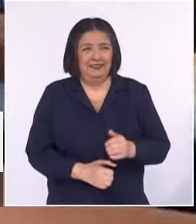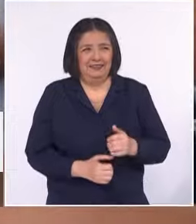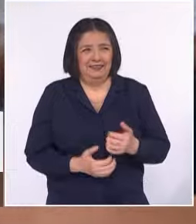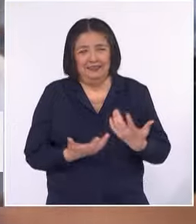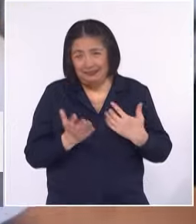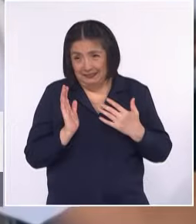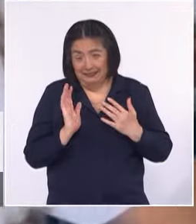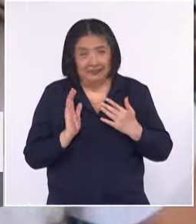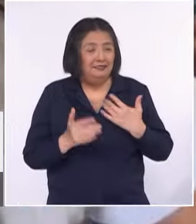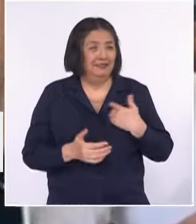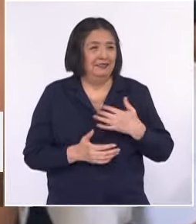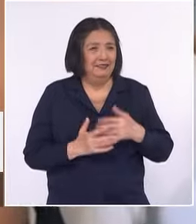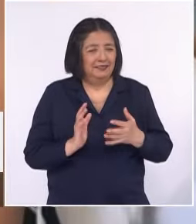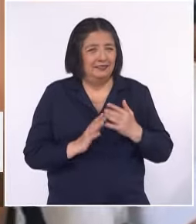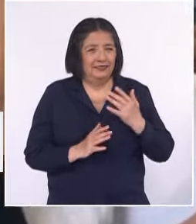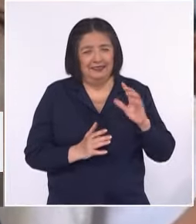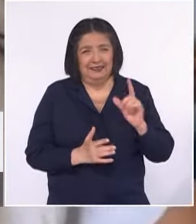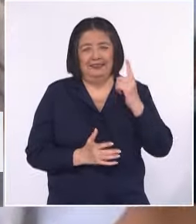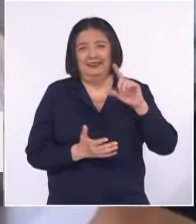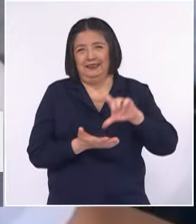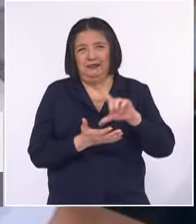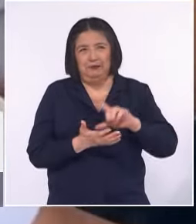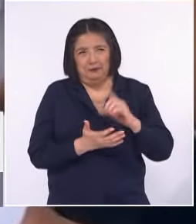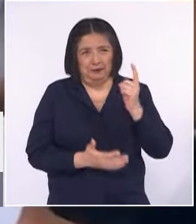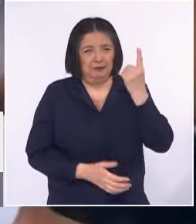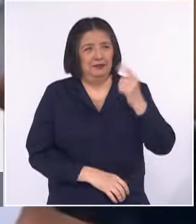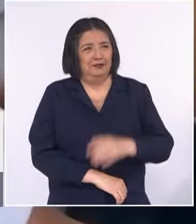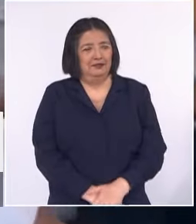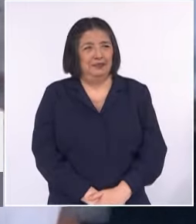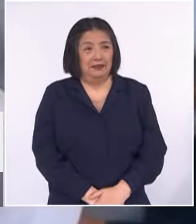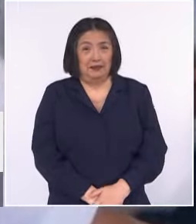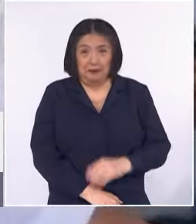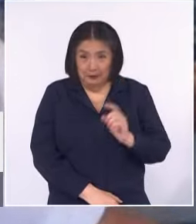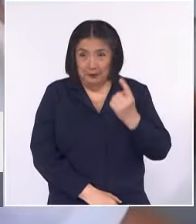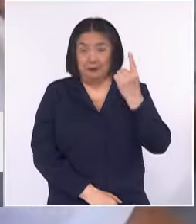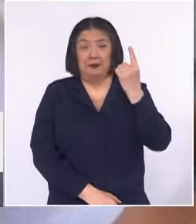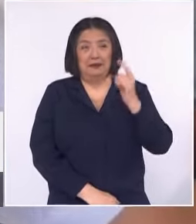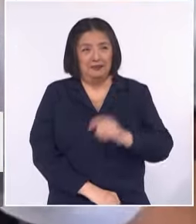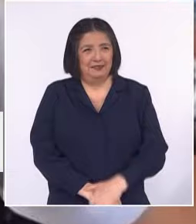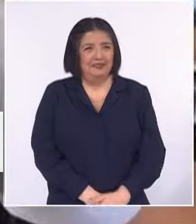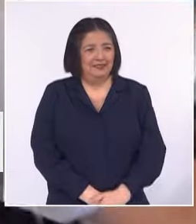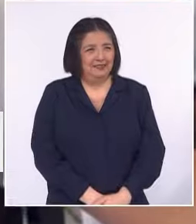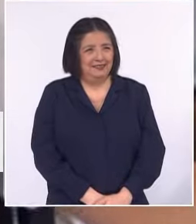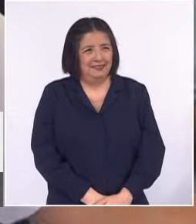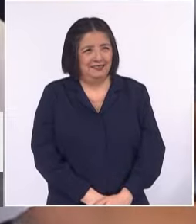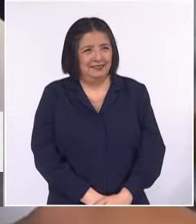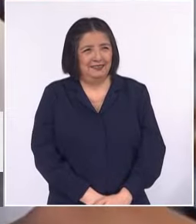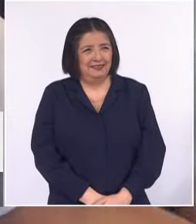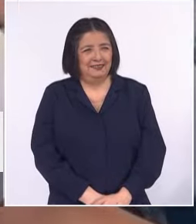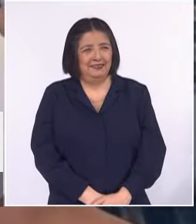Lima. Primera vez. ¿Primera vez?